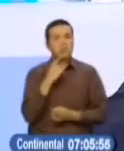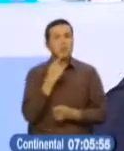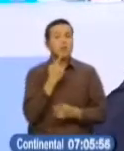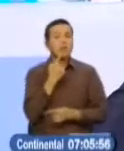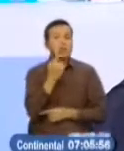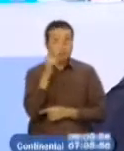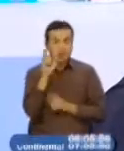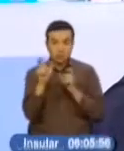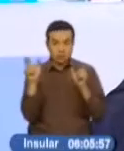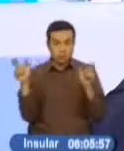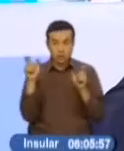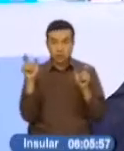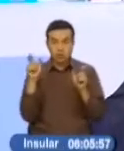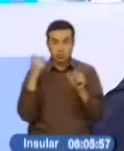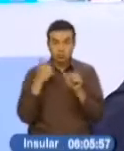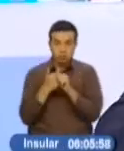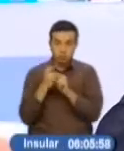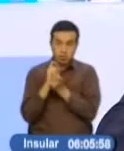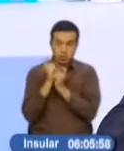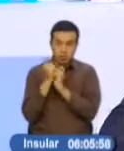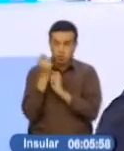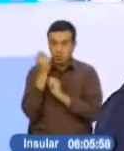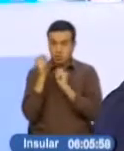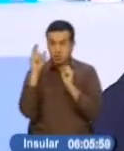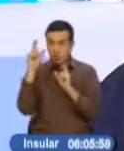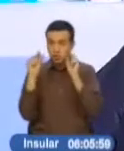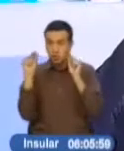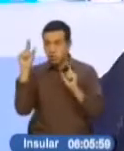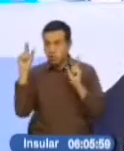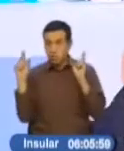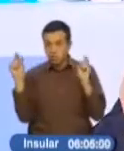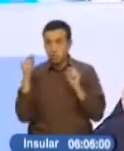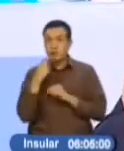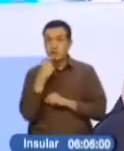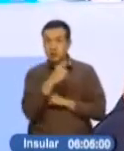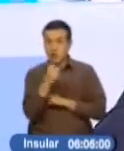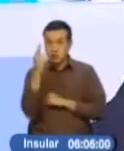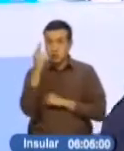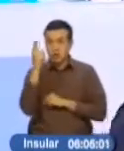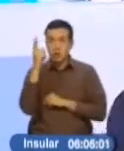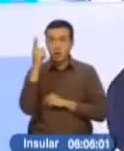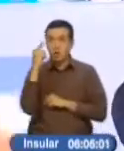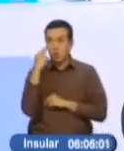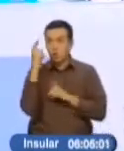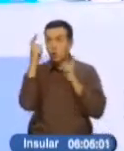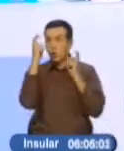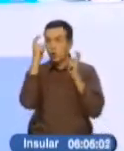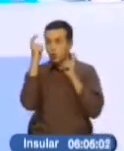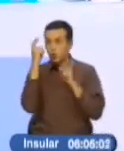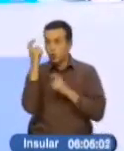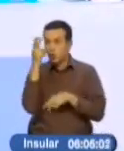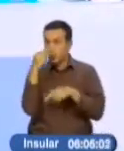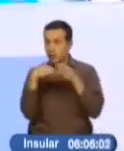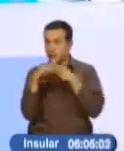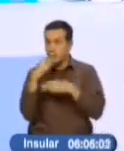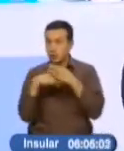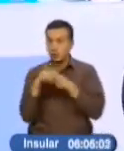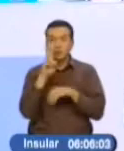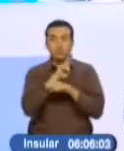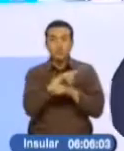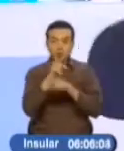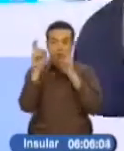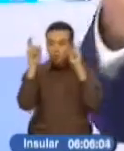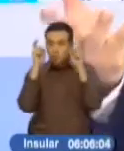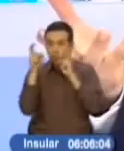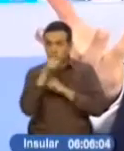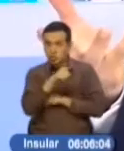los precios no están siguiendo la evolución de los costos, aquí estamos hablando de poder de mercado. Y precisamente de lo que se trata la superintendencia es el